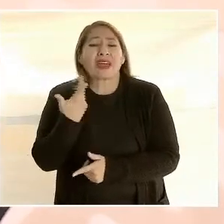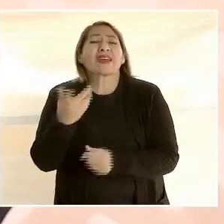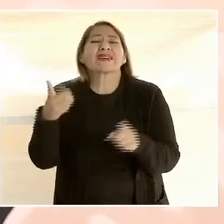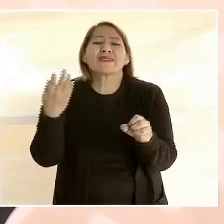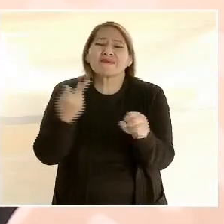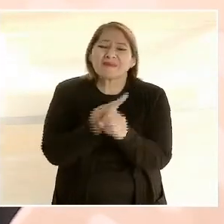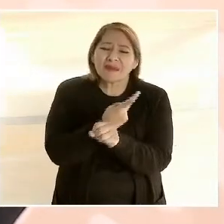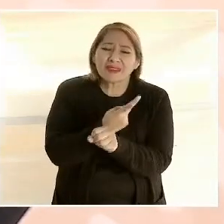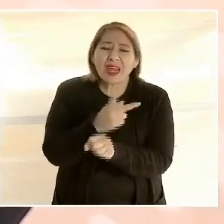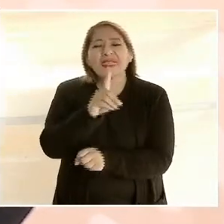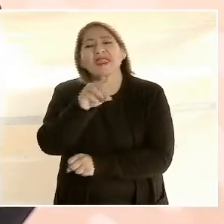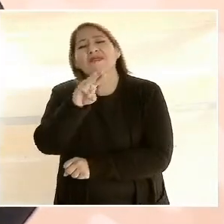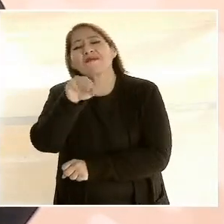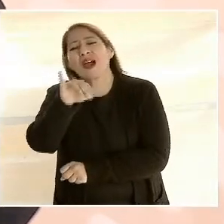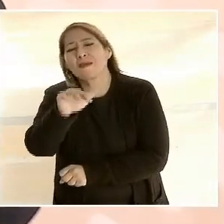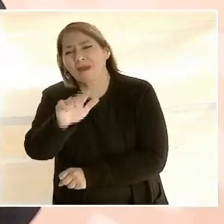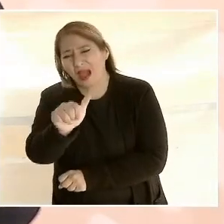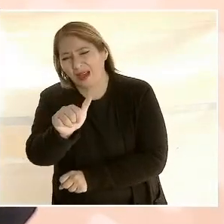la lección,